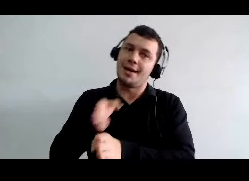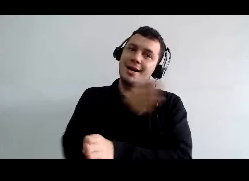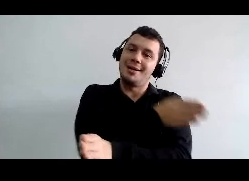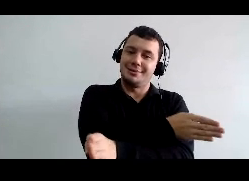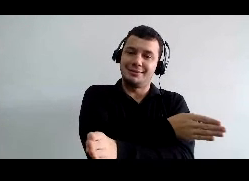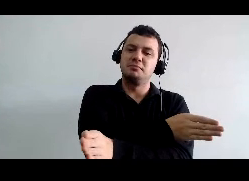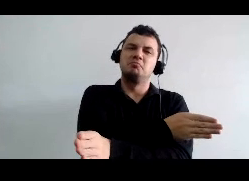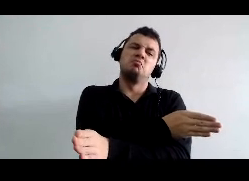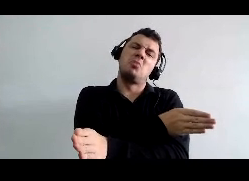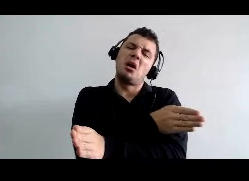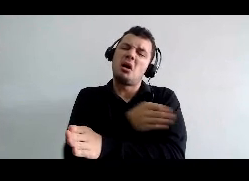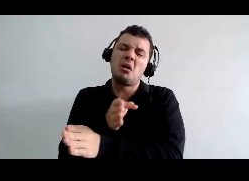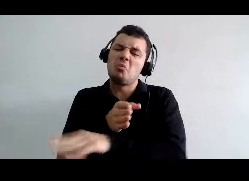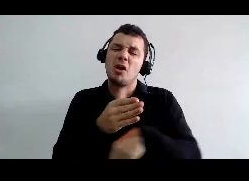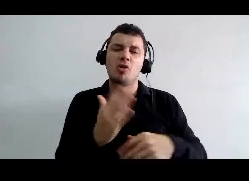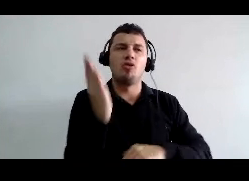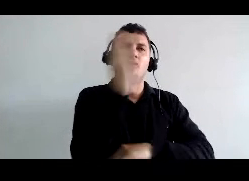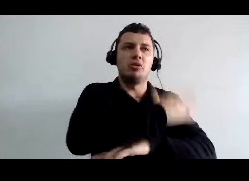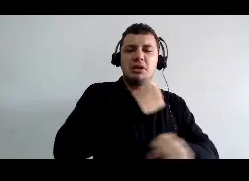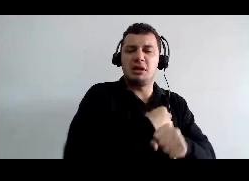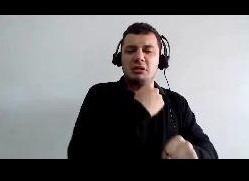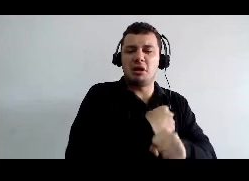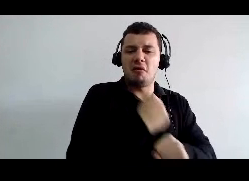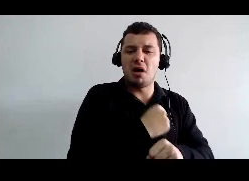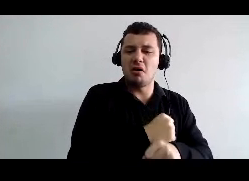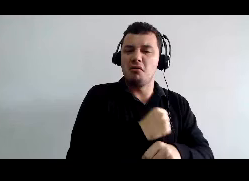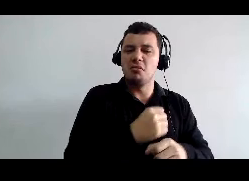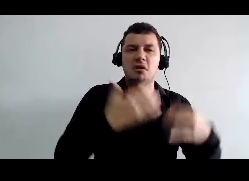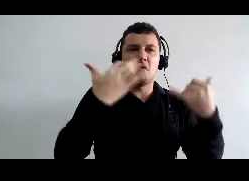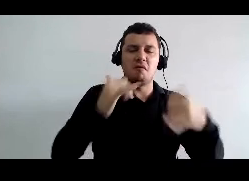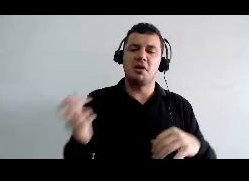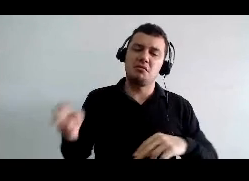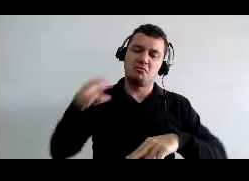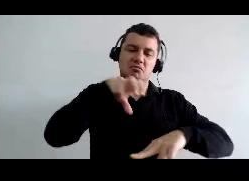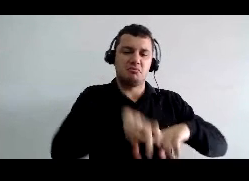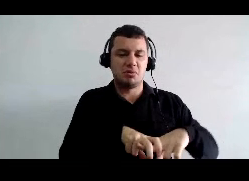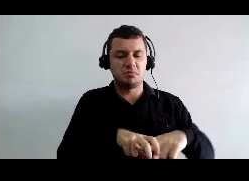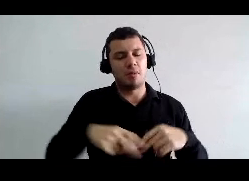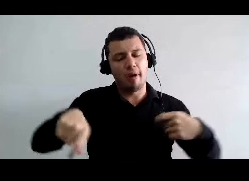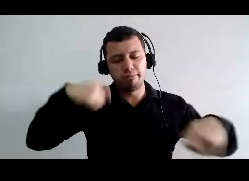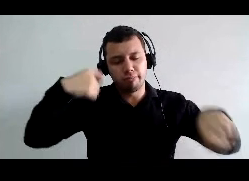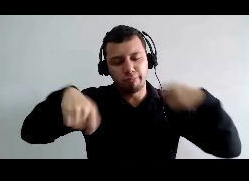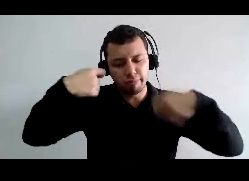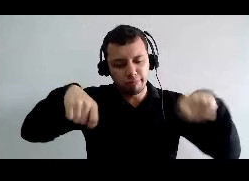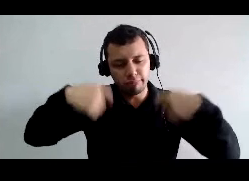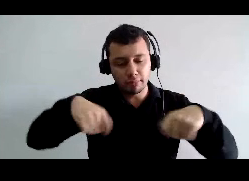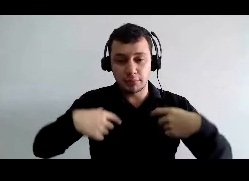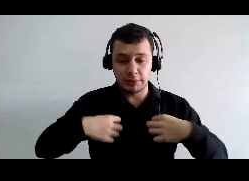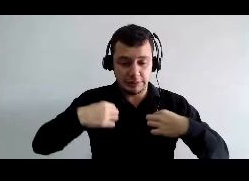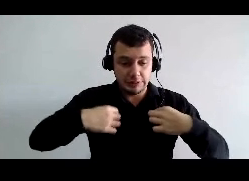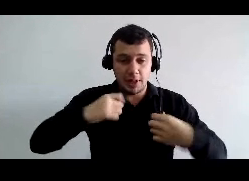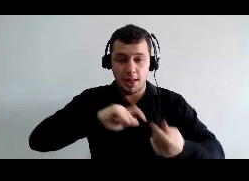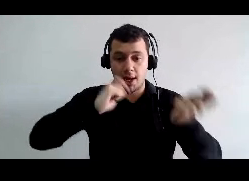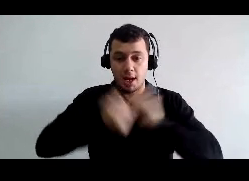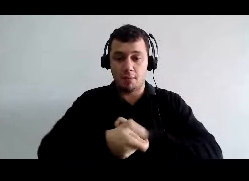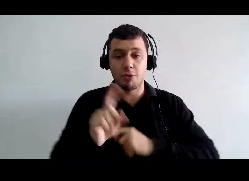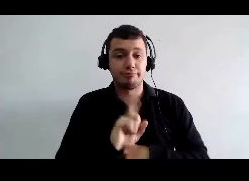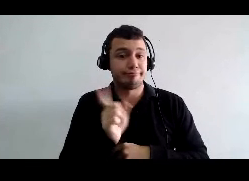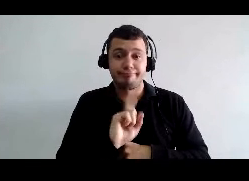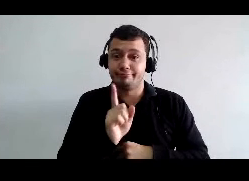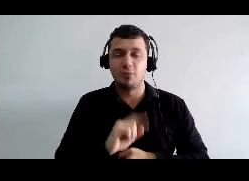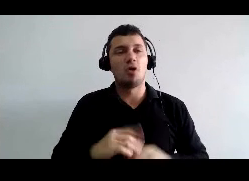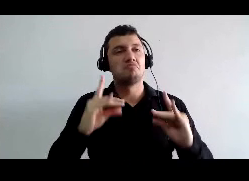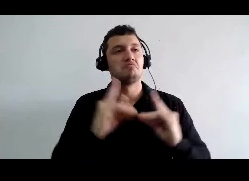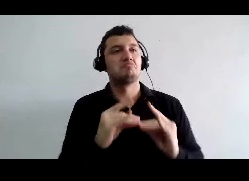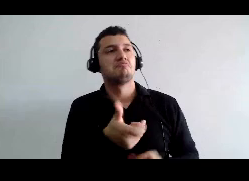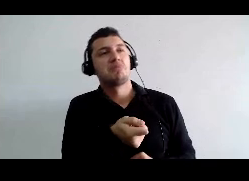día en la clínica con la misma ropa, llegábamos, nos sentábamos a la mesa a comer o nos tirábamos en la cama con la misma ropa. No éramos previsibles ahora. Ahora lo